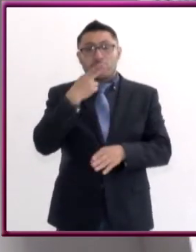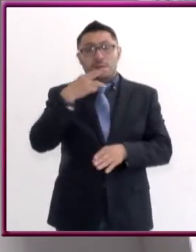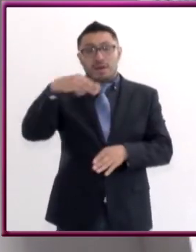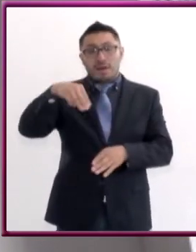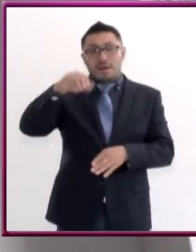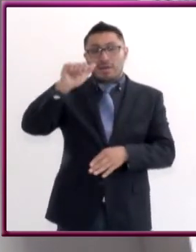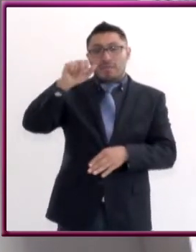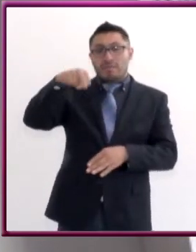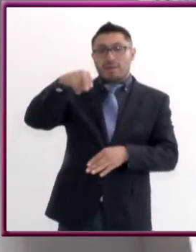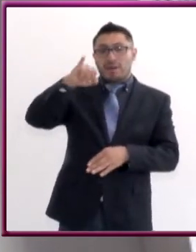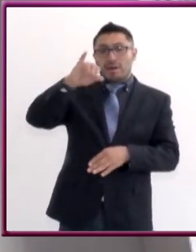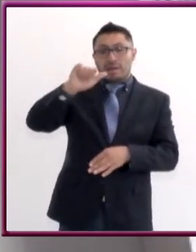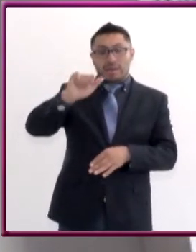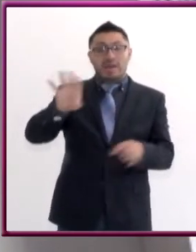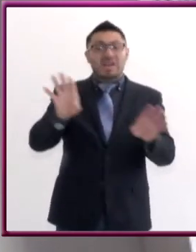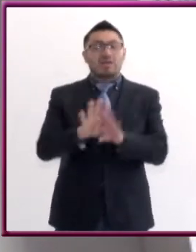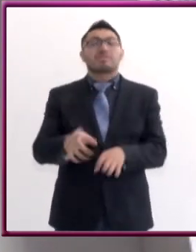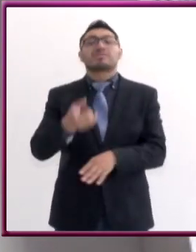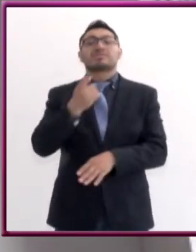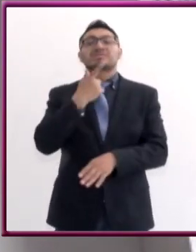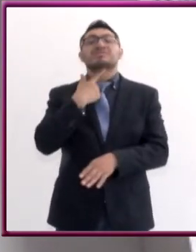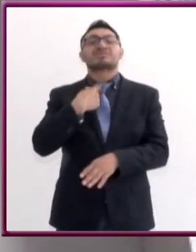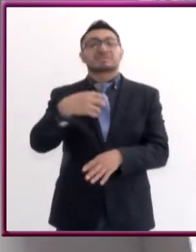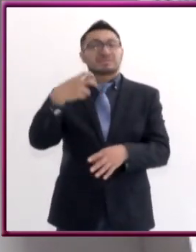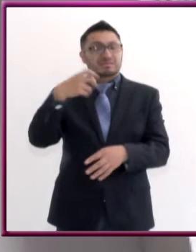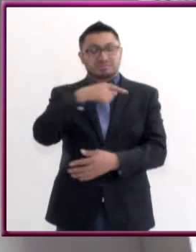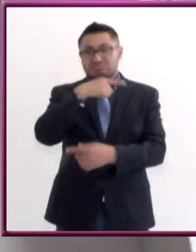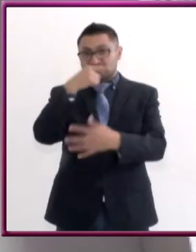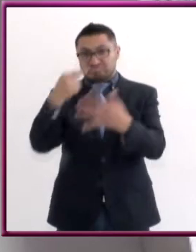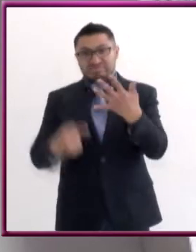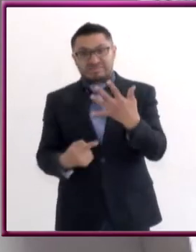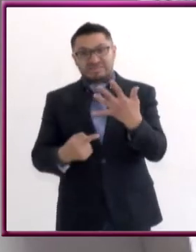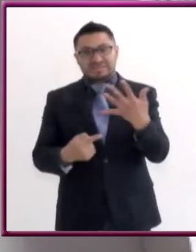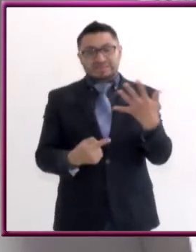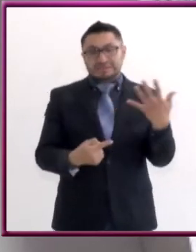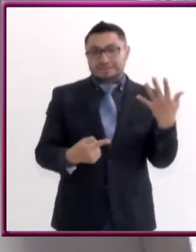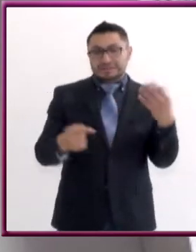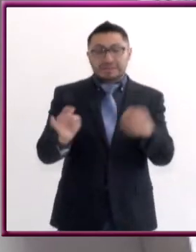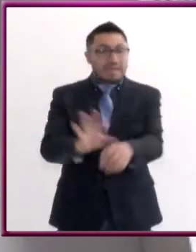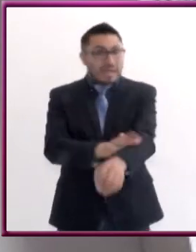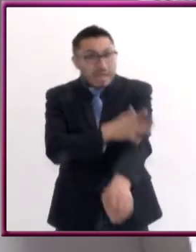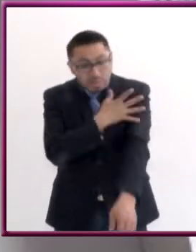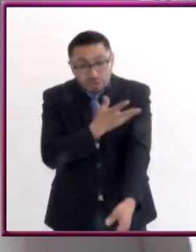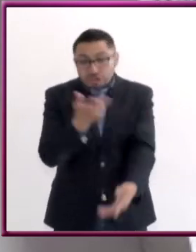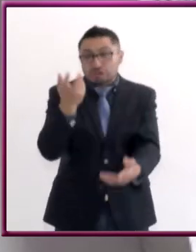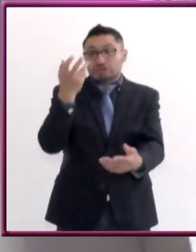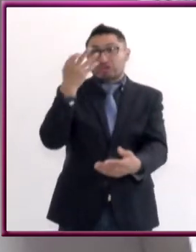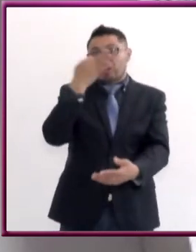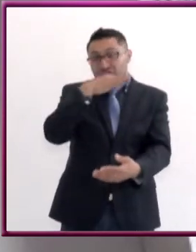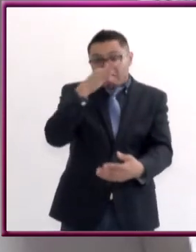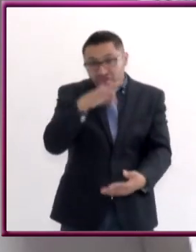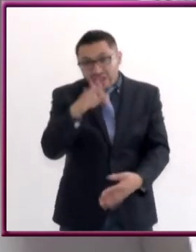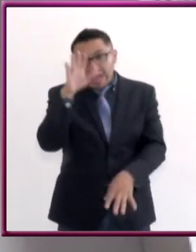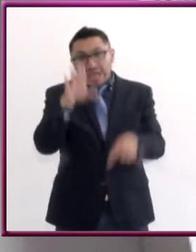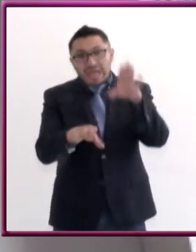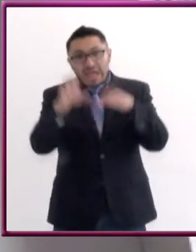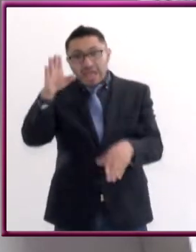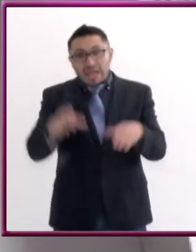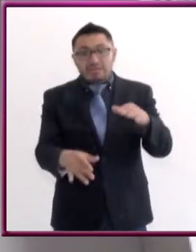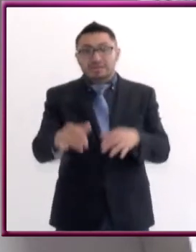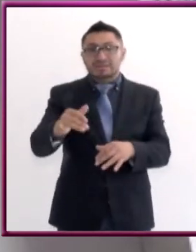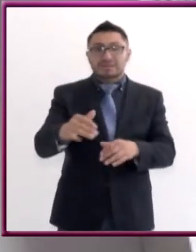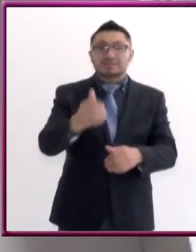a la manía, la excitación, ¿no? Y de esa manera, entre la fiesta, a veces